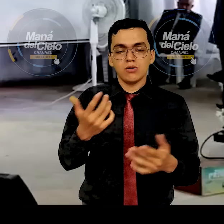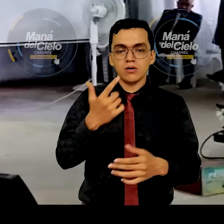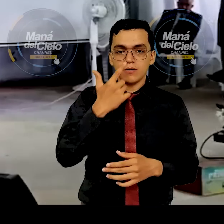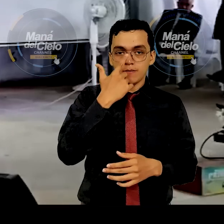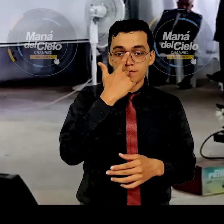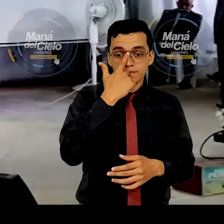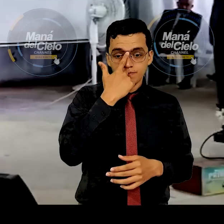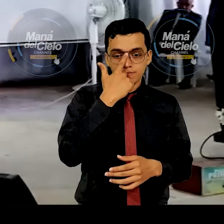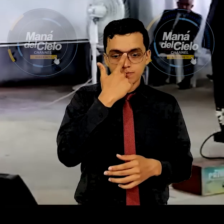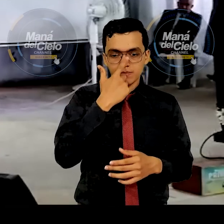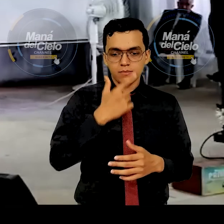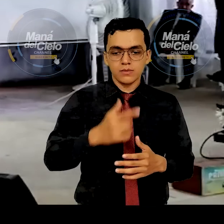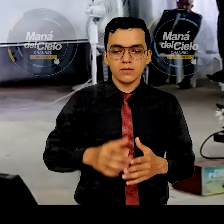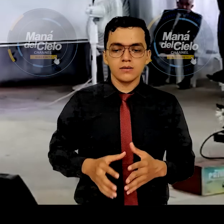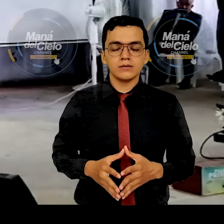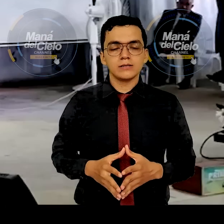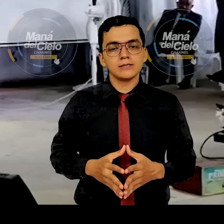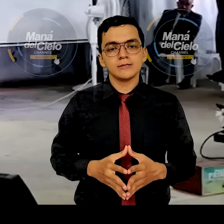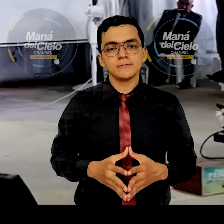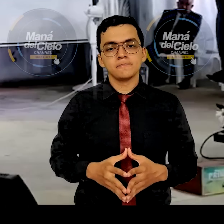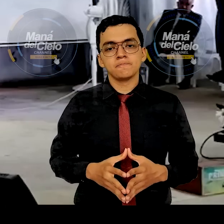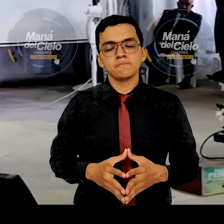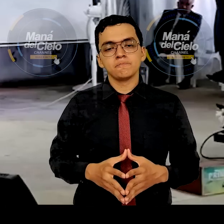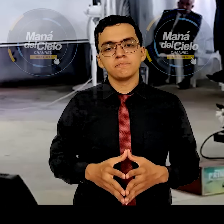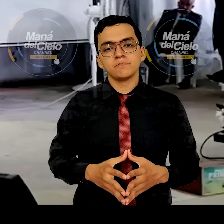asunto. Vamos a hacer un planteamiento.